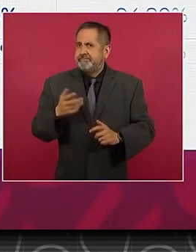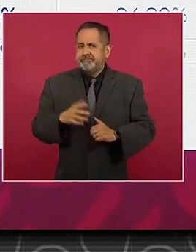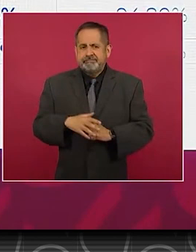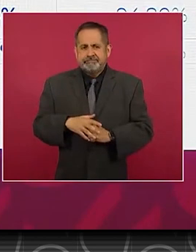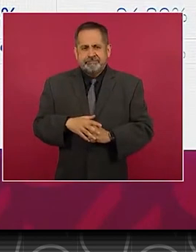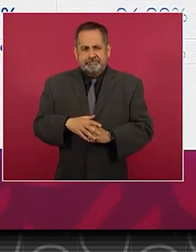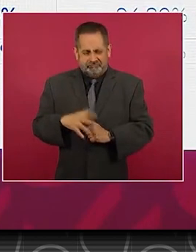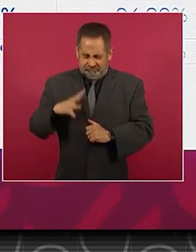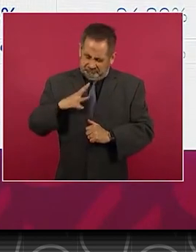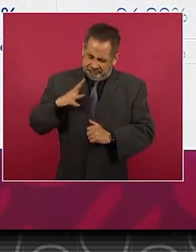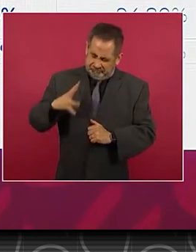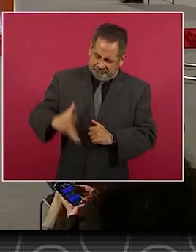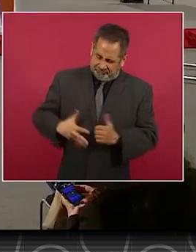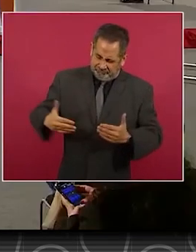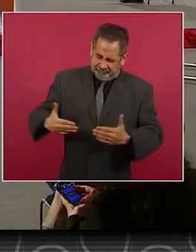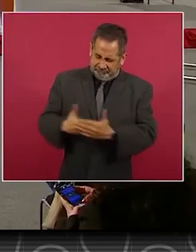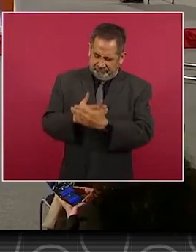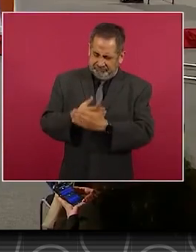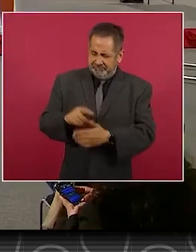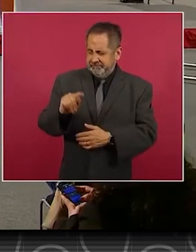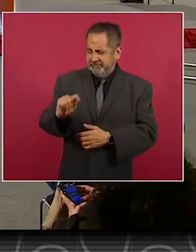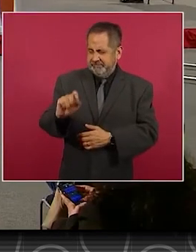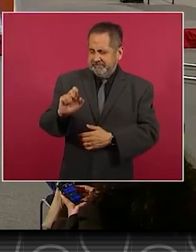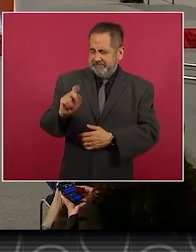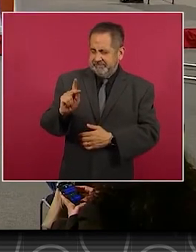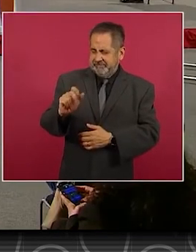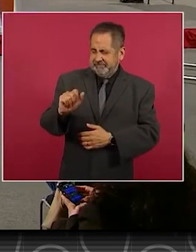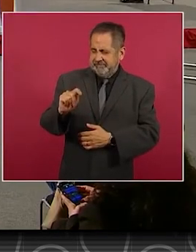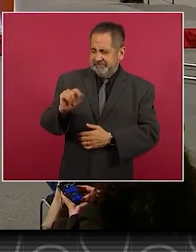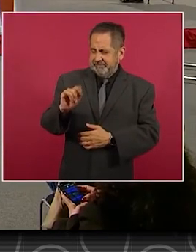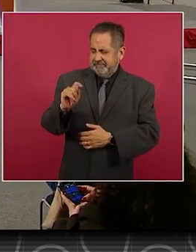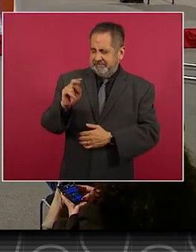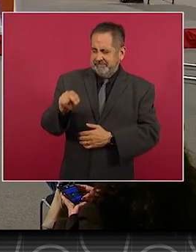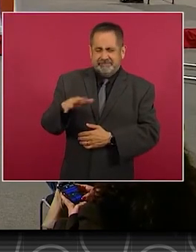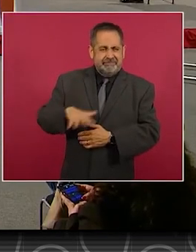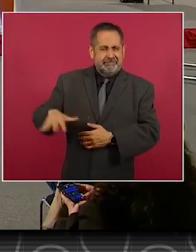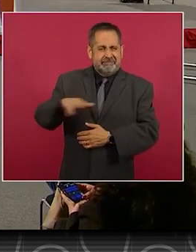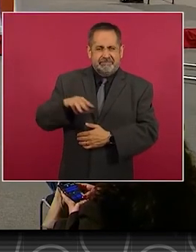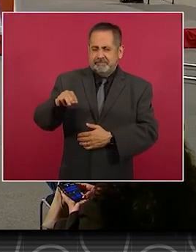de Tepetitán, Macuspana, Tabasco, sino porque